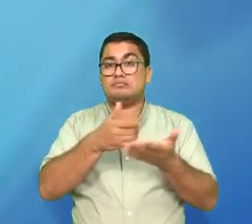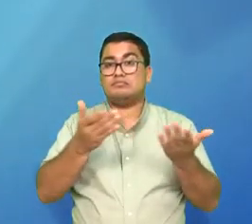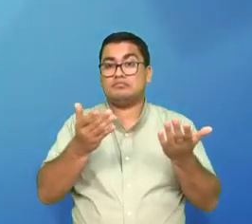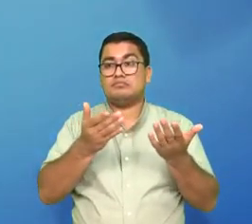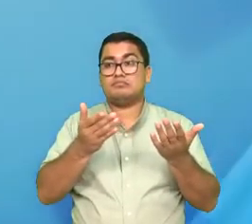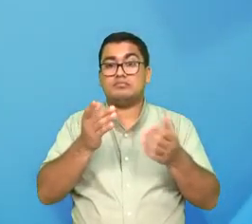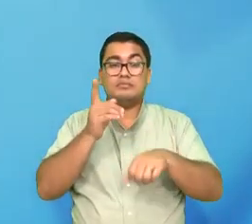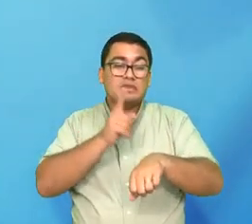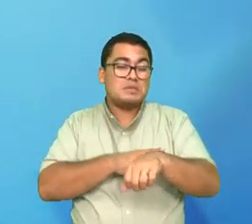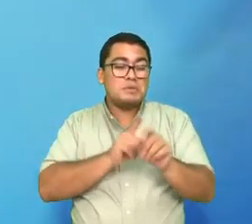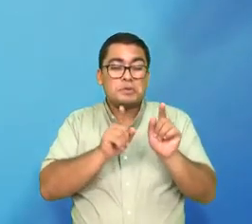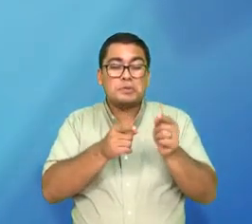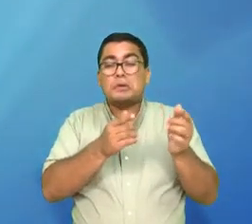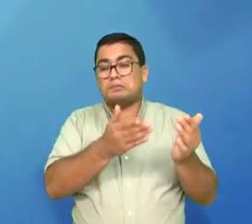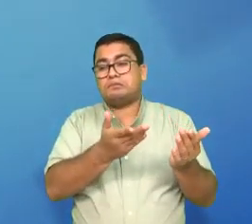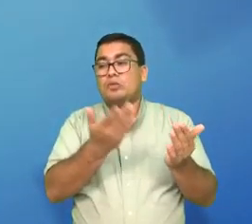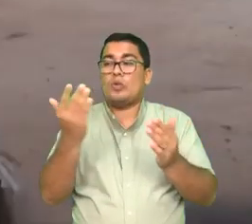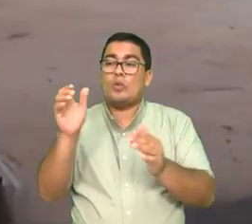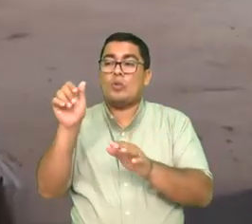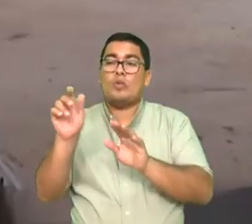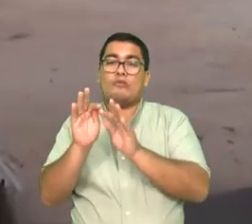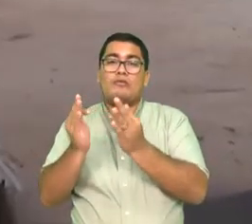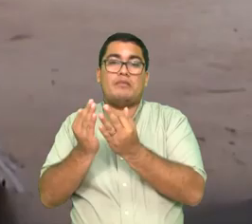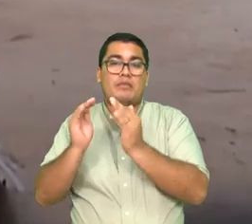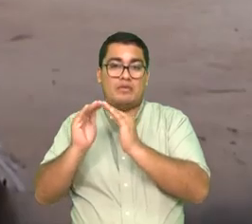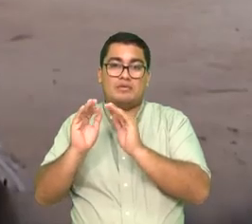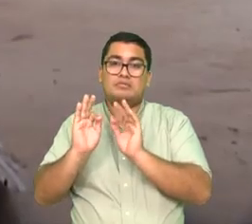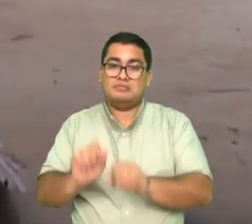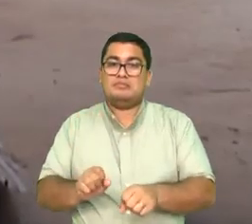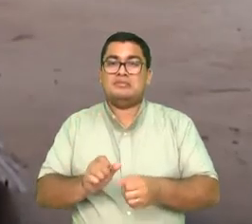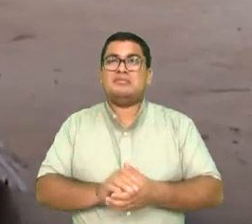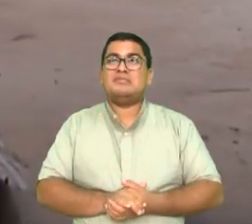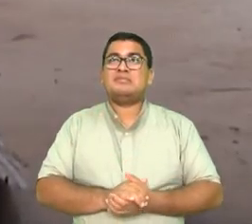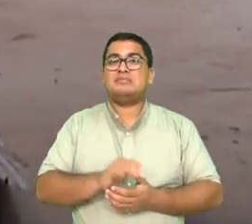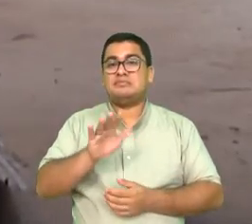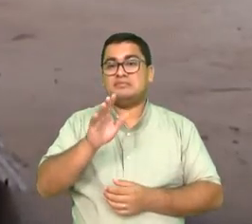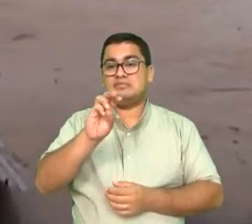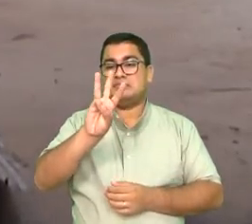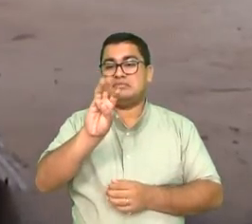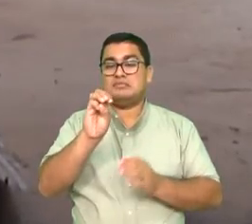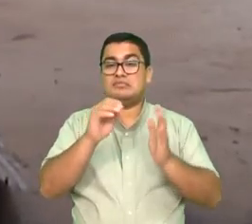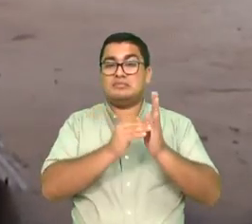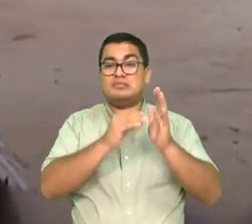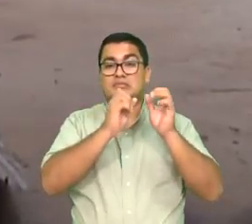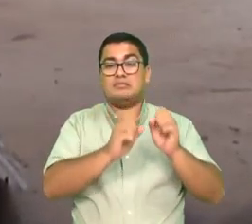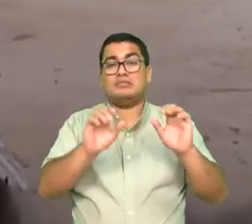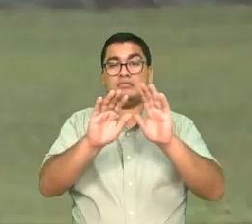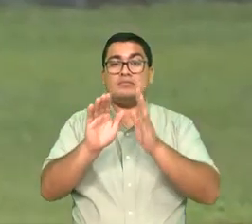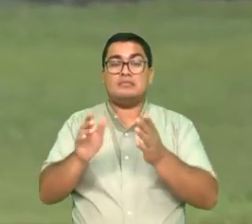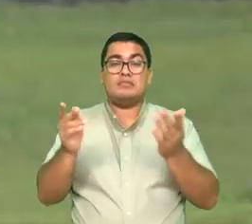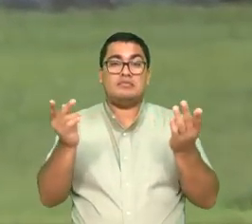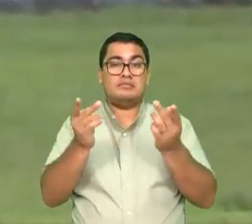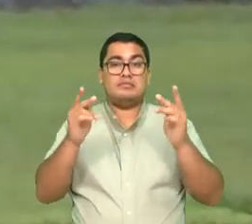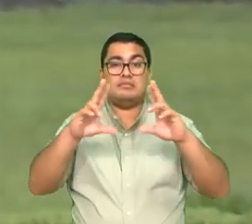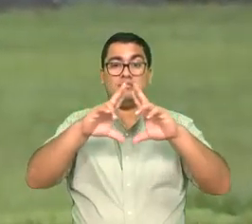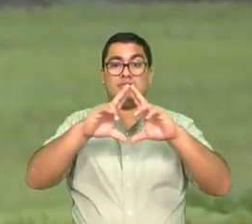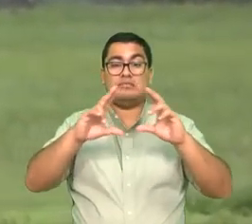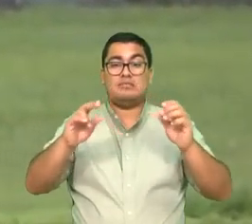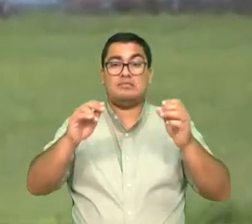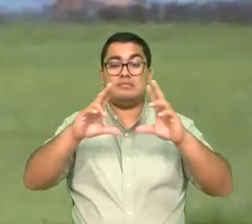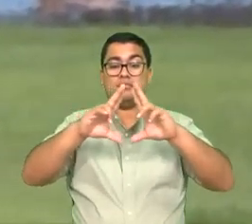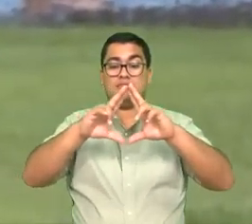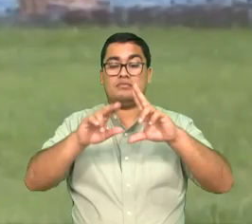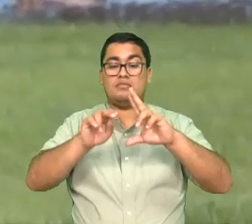un tiempito a casa de familiares. Detalló que más de 30.000 hermanos nicaragüenses de las comunidades del litoral Caribe